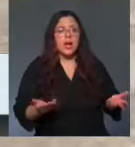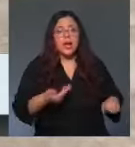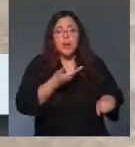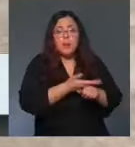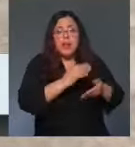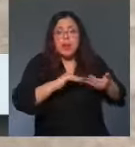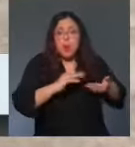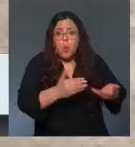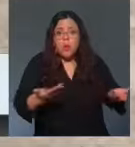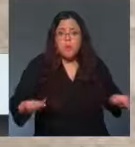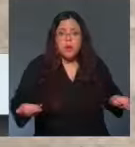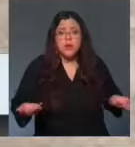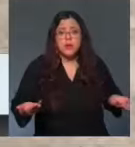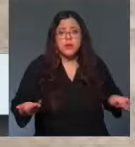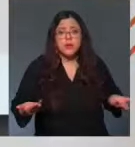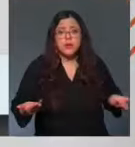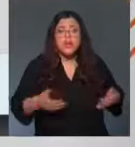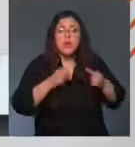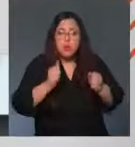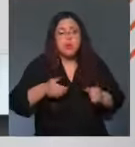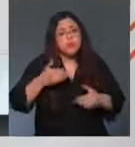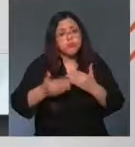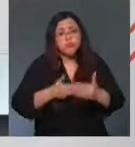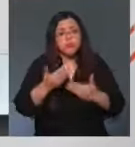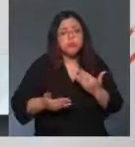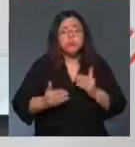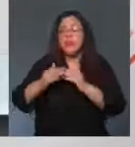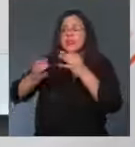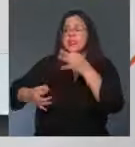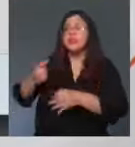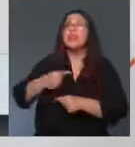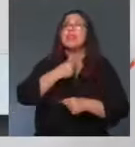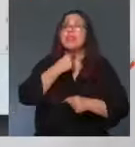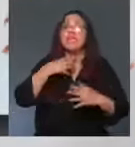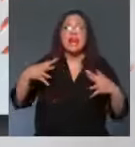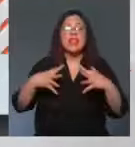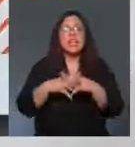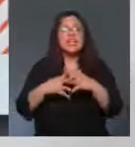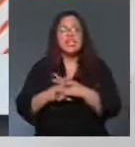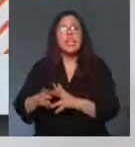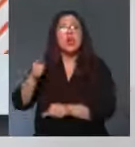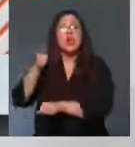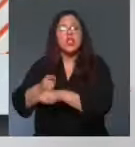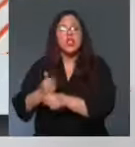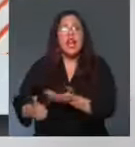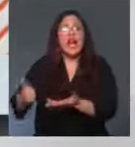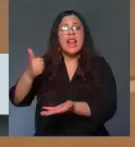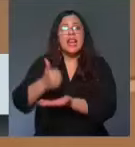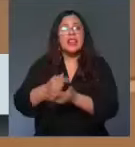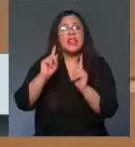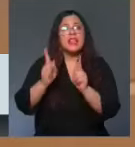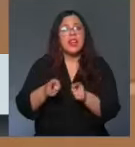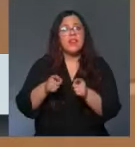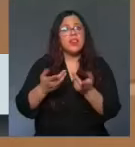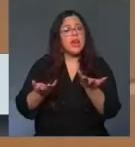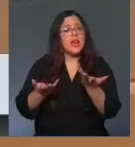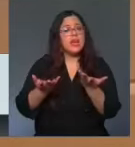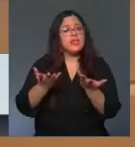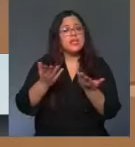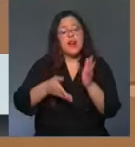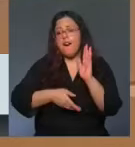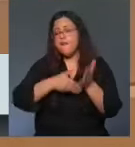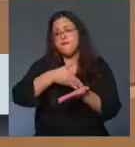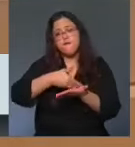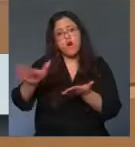hizo y pueda seguir adelante. El Tribunal de Garantía de Chillán ordenó que el alcalde abandone el hogar que compartía con la víctima y